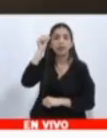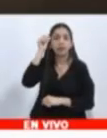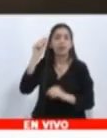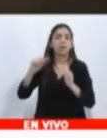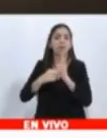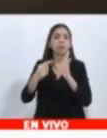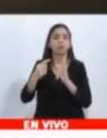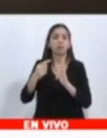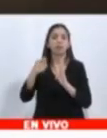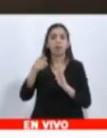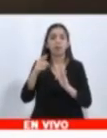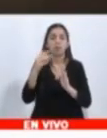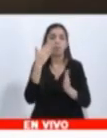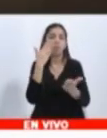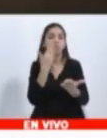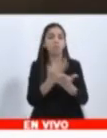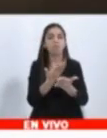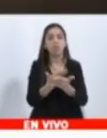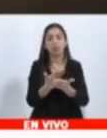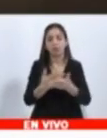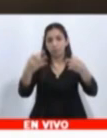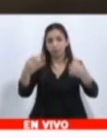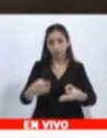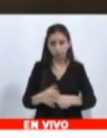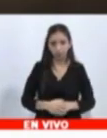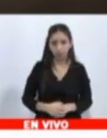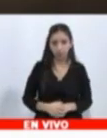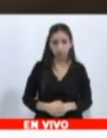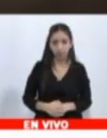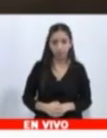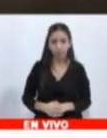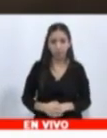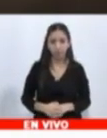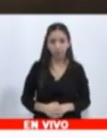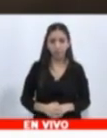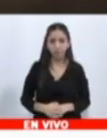en nuestra democracia, en nuestro país.